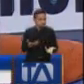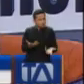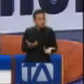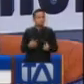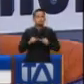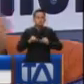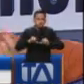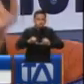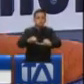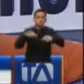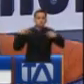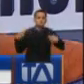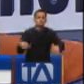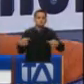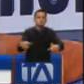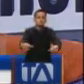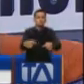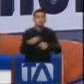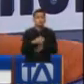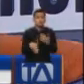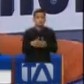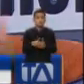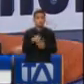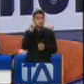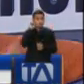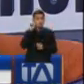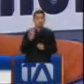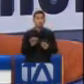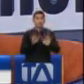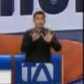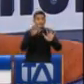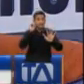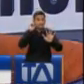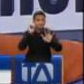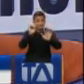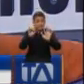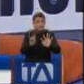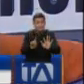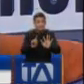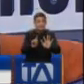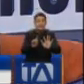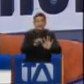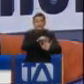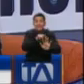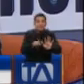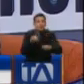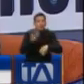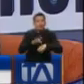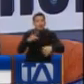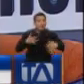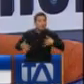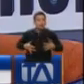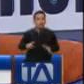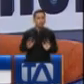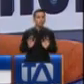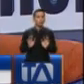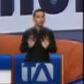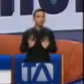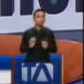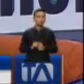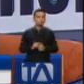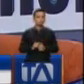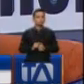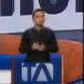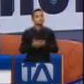programas sostenibles que nos ayuden a bajar esas cifras de 6 de cada 10 mujeres que no han bajado en los últimos 10 años. Y desde las casas, lo que yo les puedo decir a